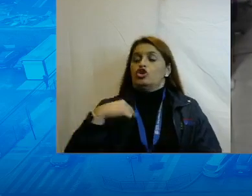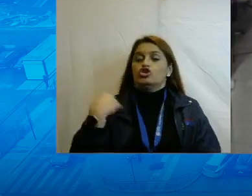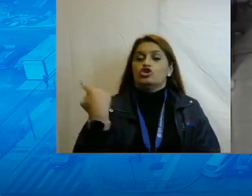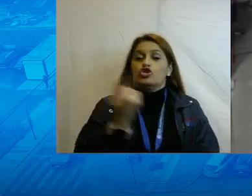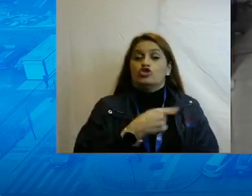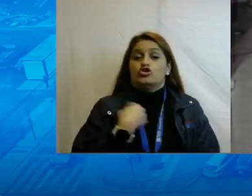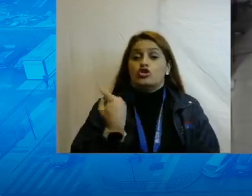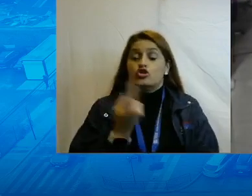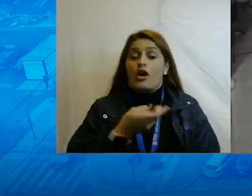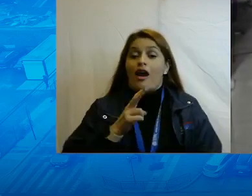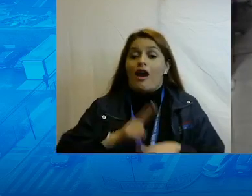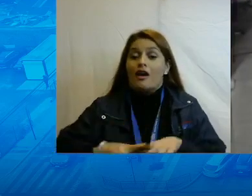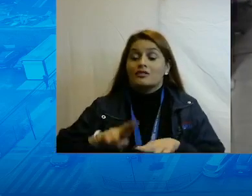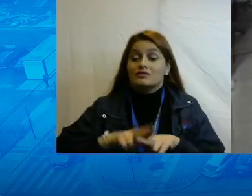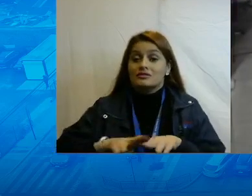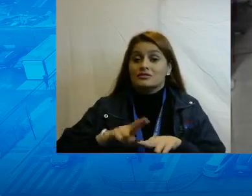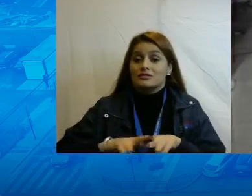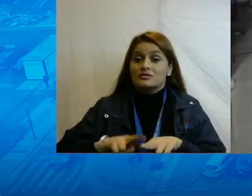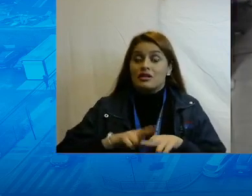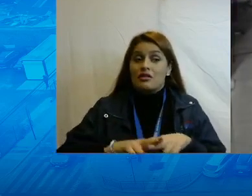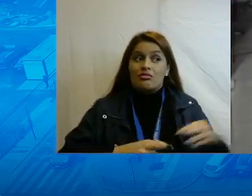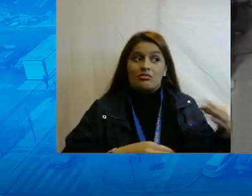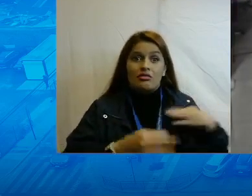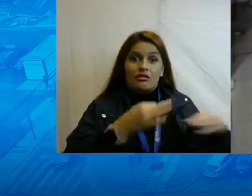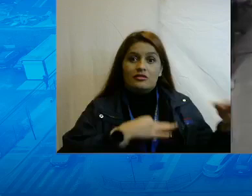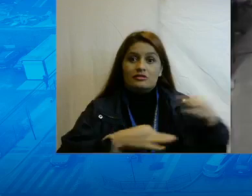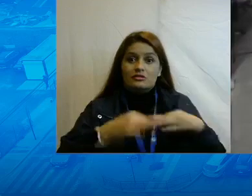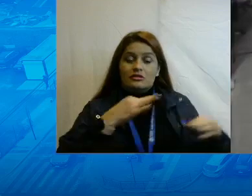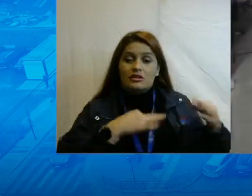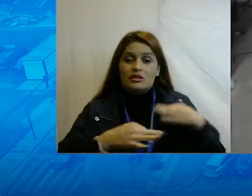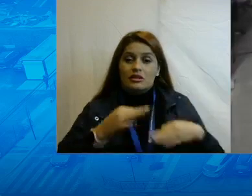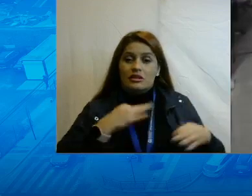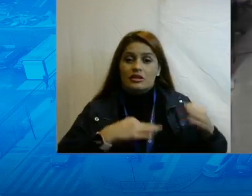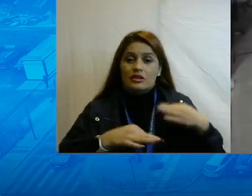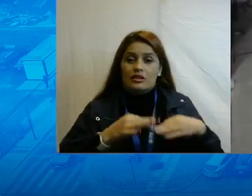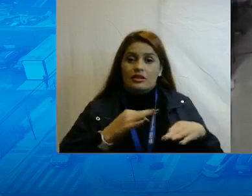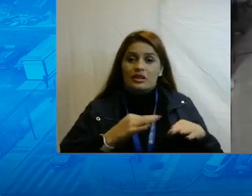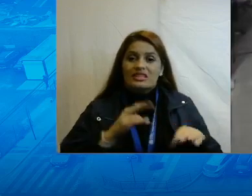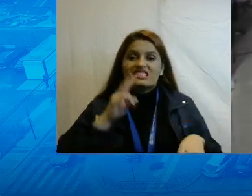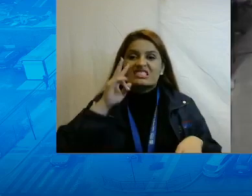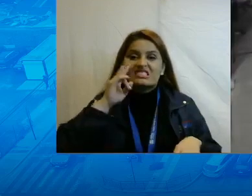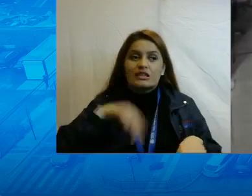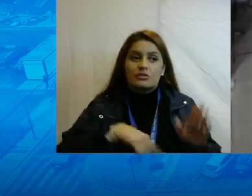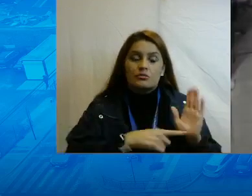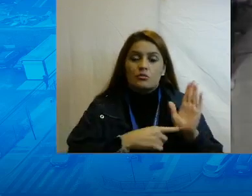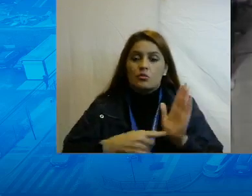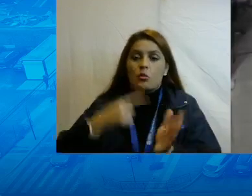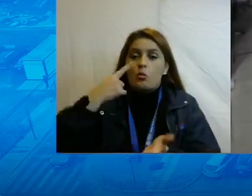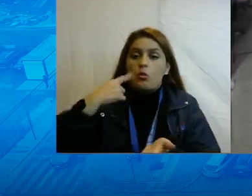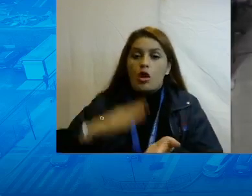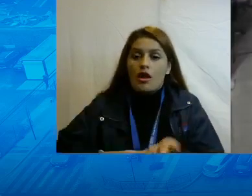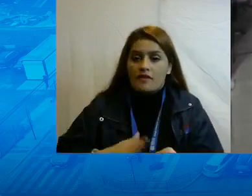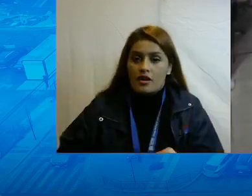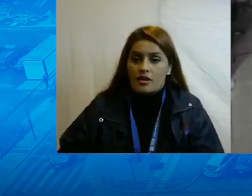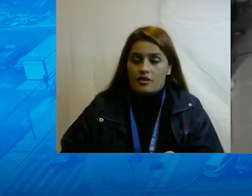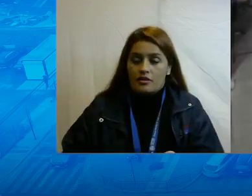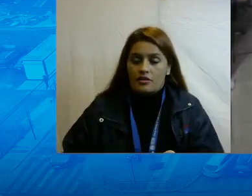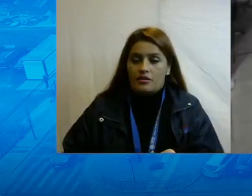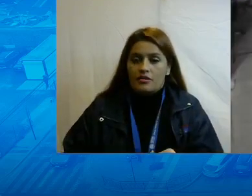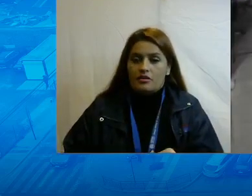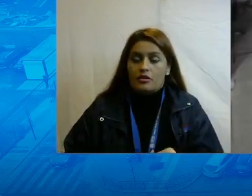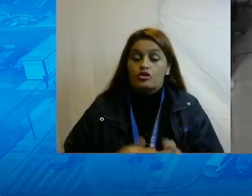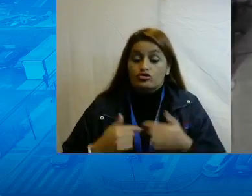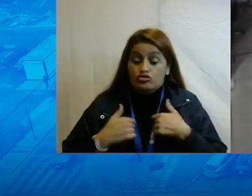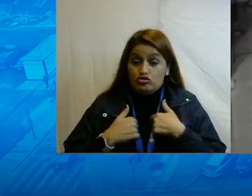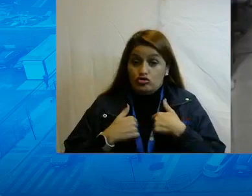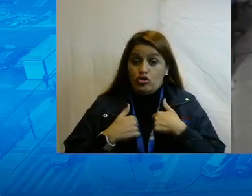hacemos eco de denuncias que son irresponsables y sin respaldo. Todo lo contrario. A lo menos